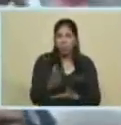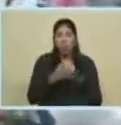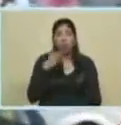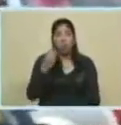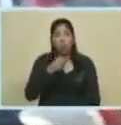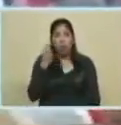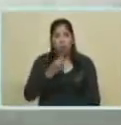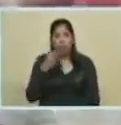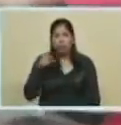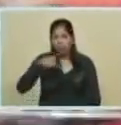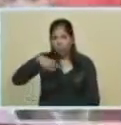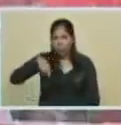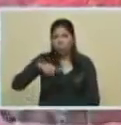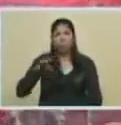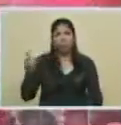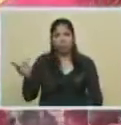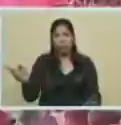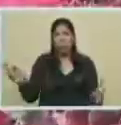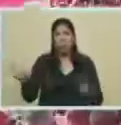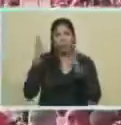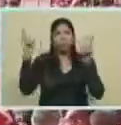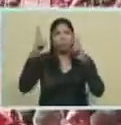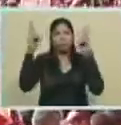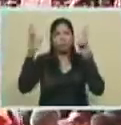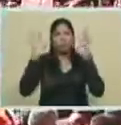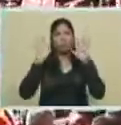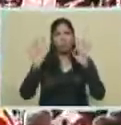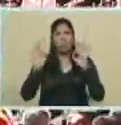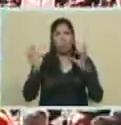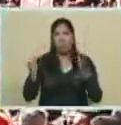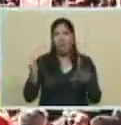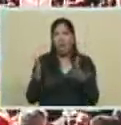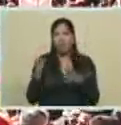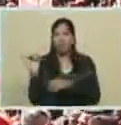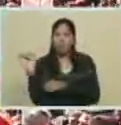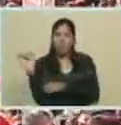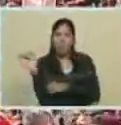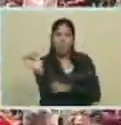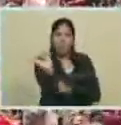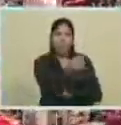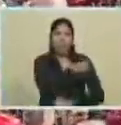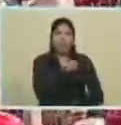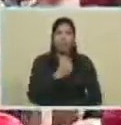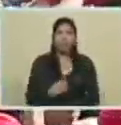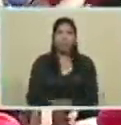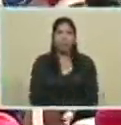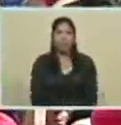está dispuesta a triunfar, a triunfar y a triunfar.